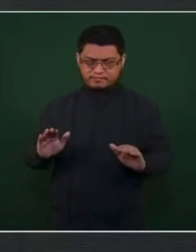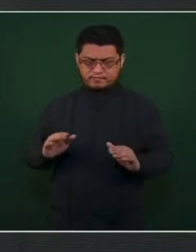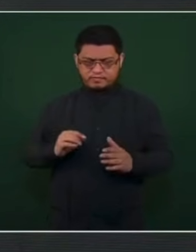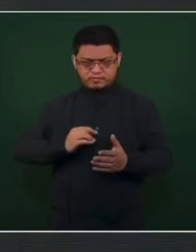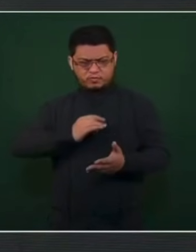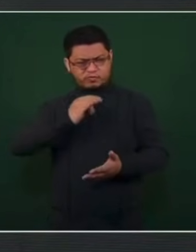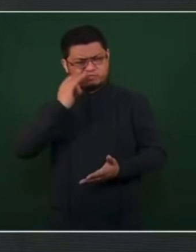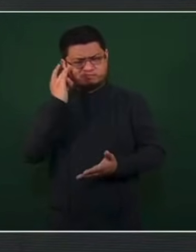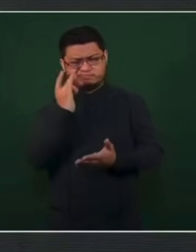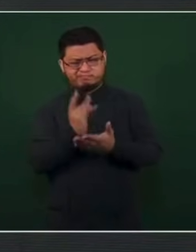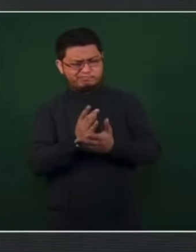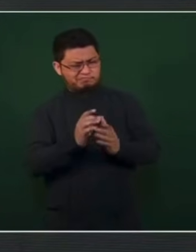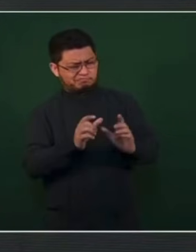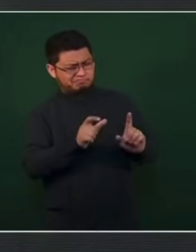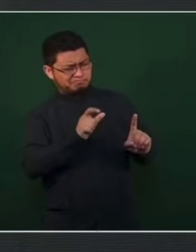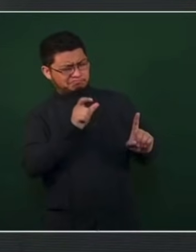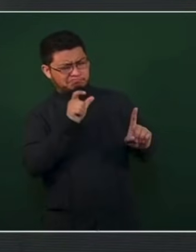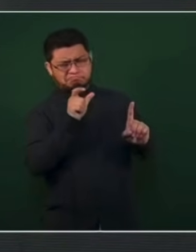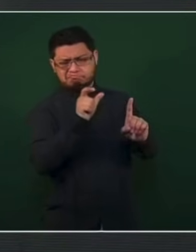se proteja